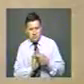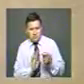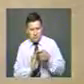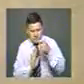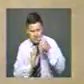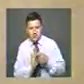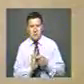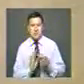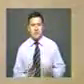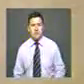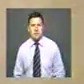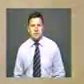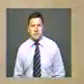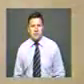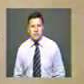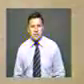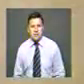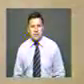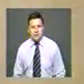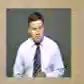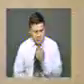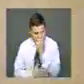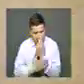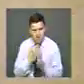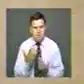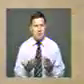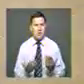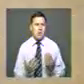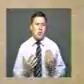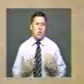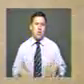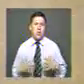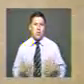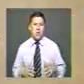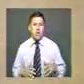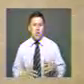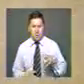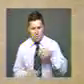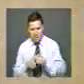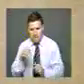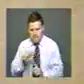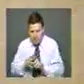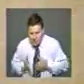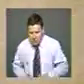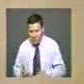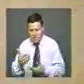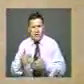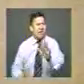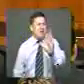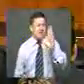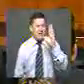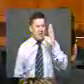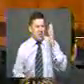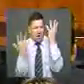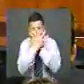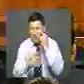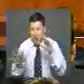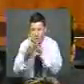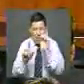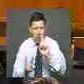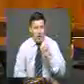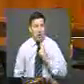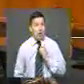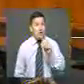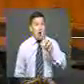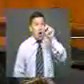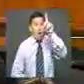marital de la pareja son la procreación. Y por favor, no me entiendan mal, no es que esté